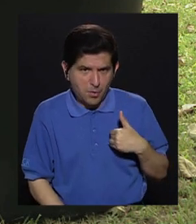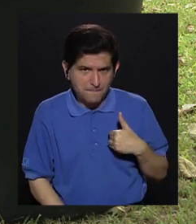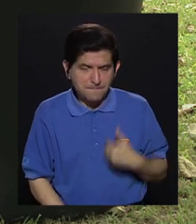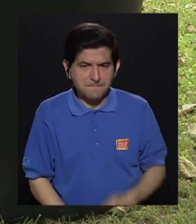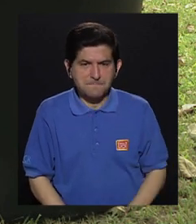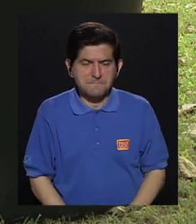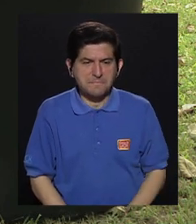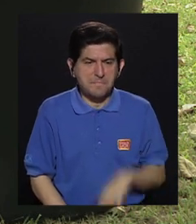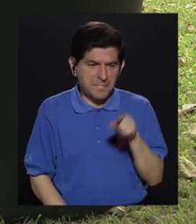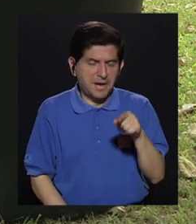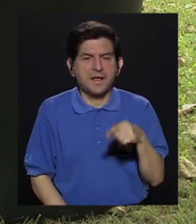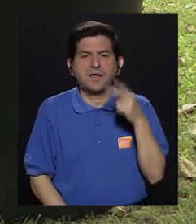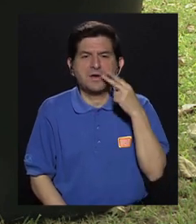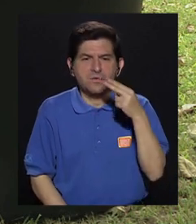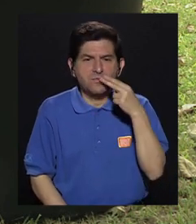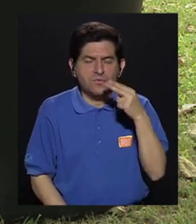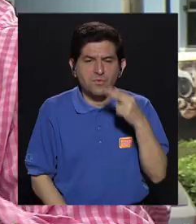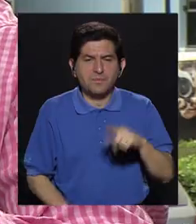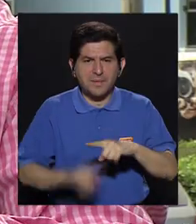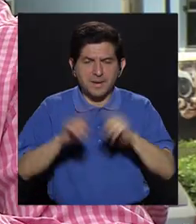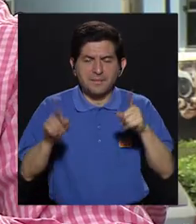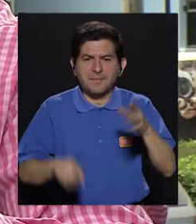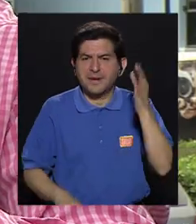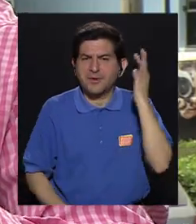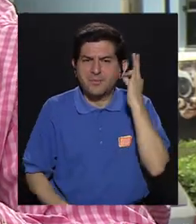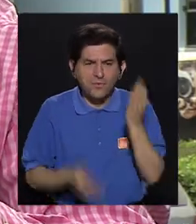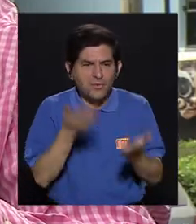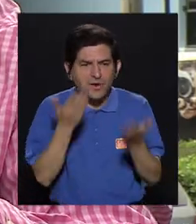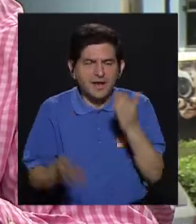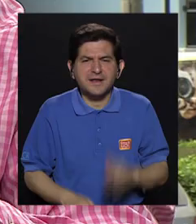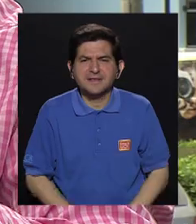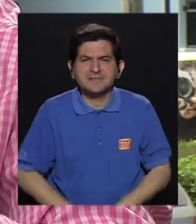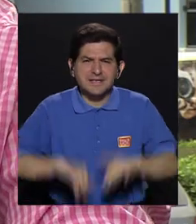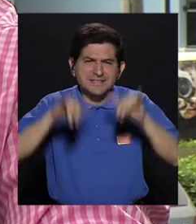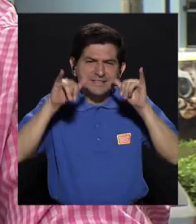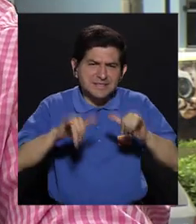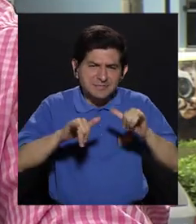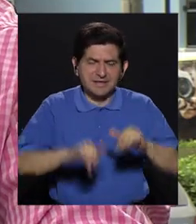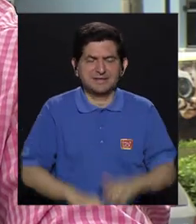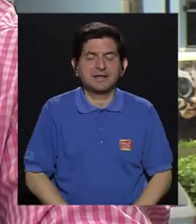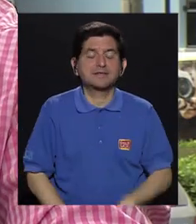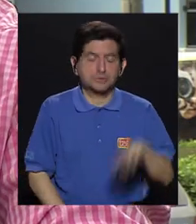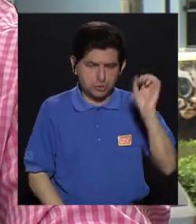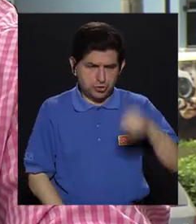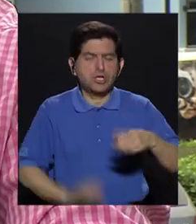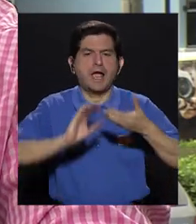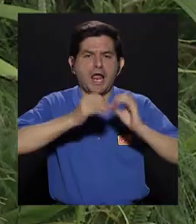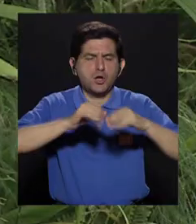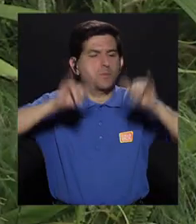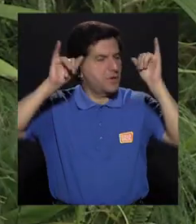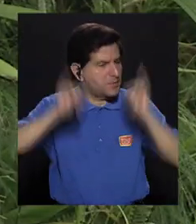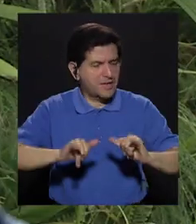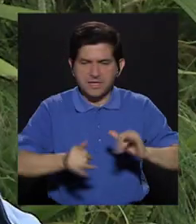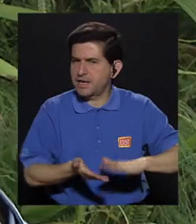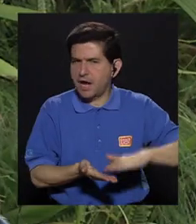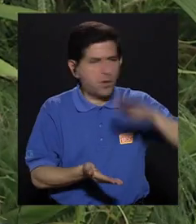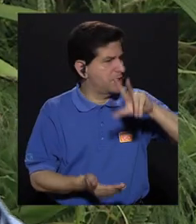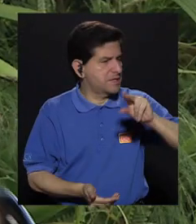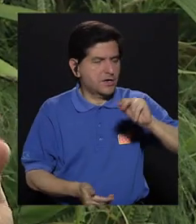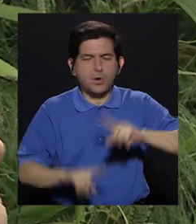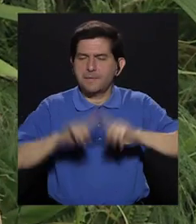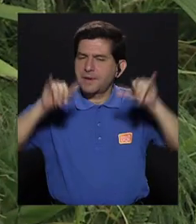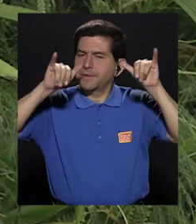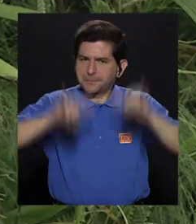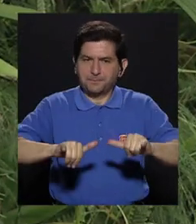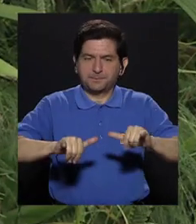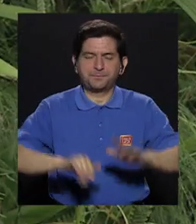está cediendo al tabaco, pero la mujer está como puntando. Se mantiene. No aumenta, pero